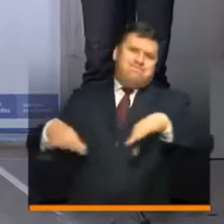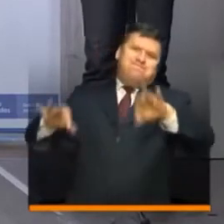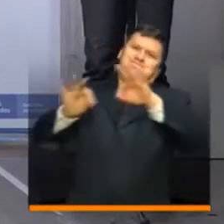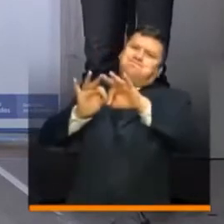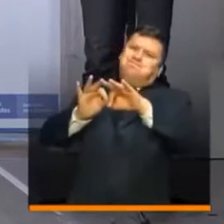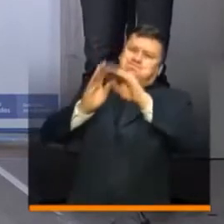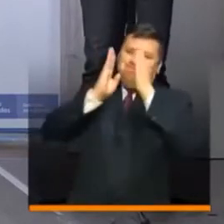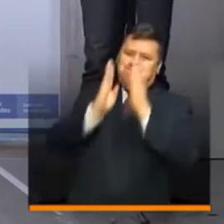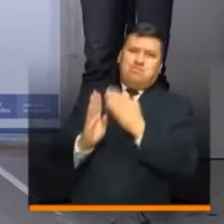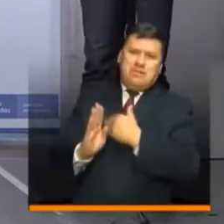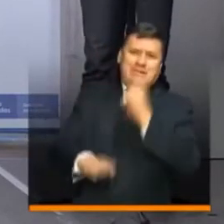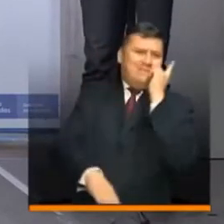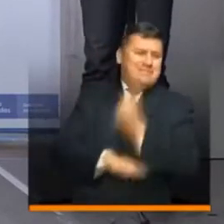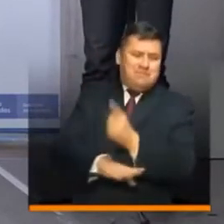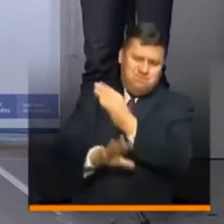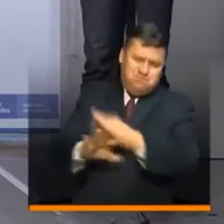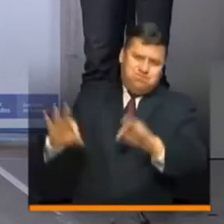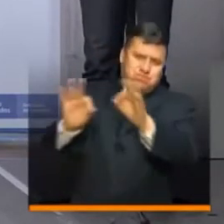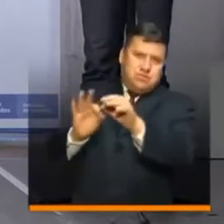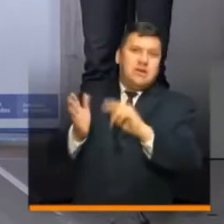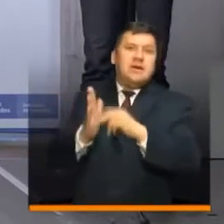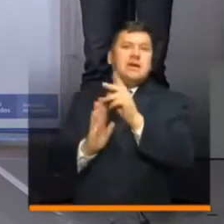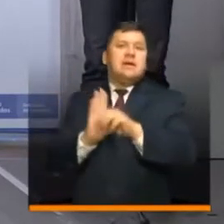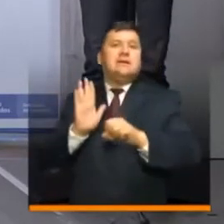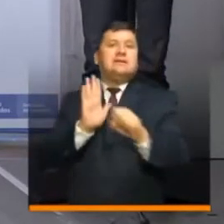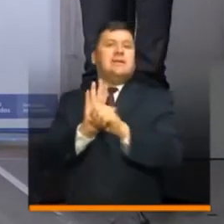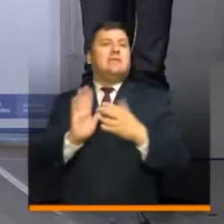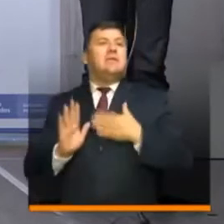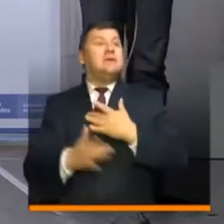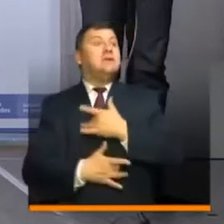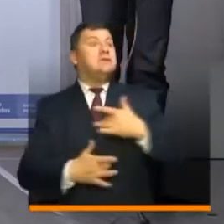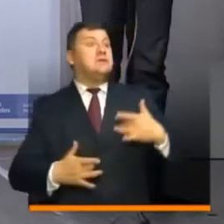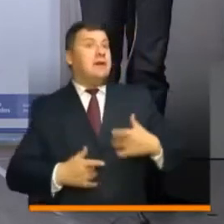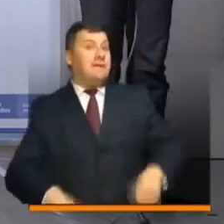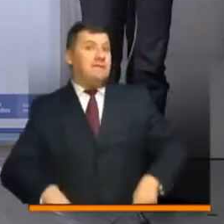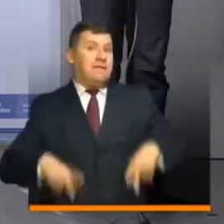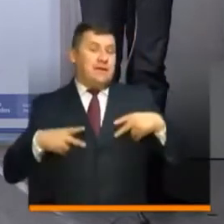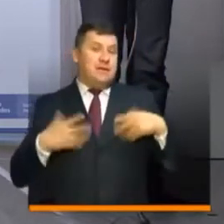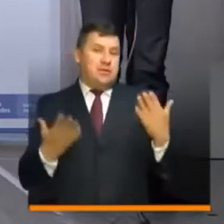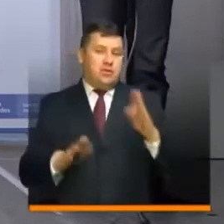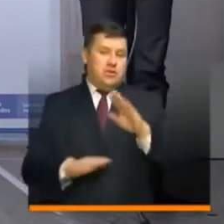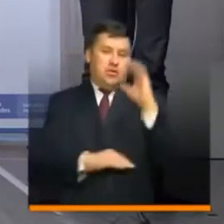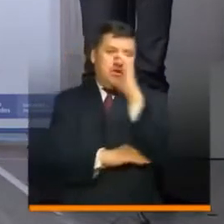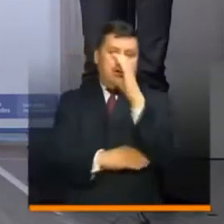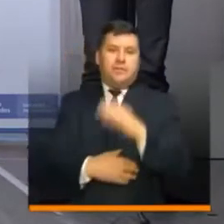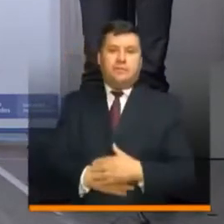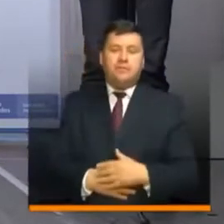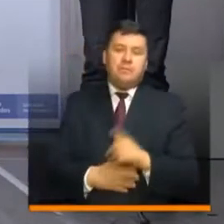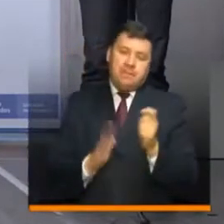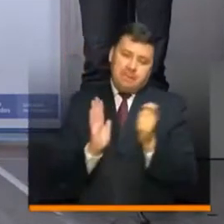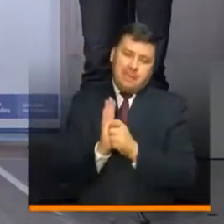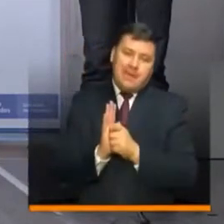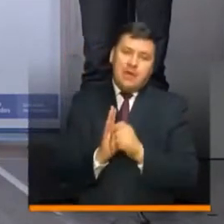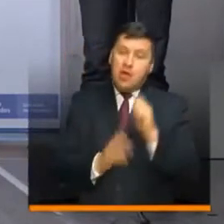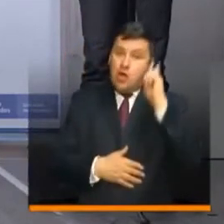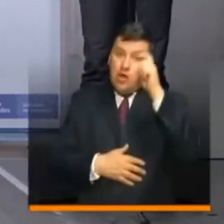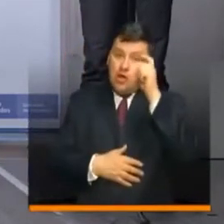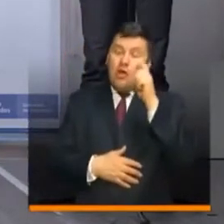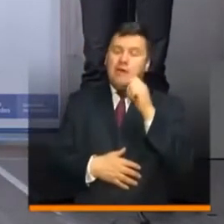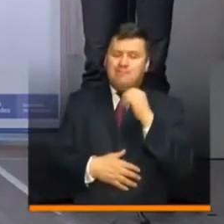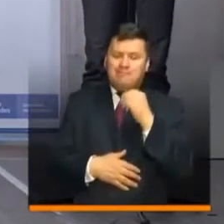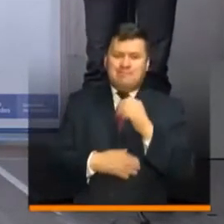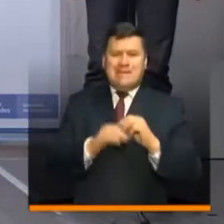porque ellos son el sinónimo de la salud y de la vida de los colombianos por esa razón el gobierno ha venido